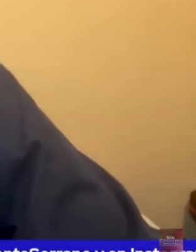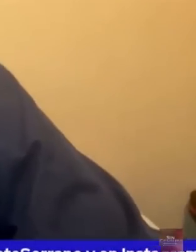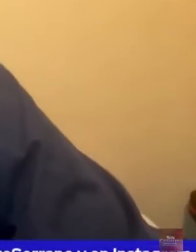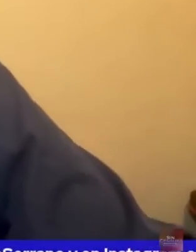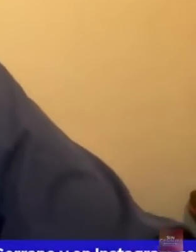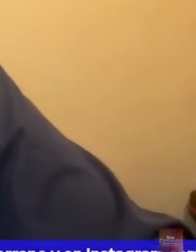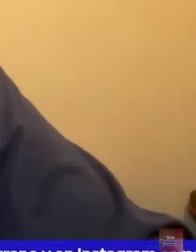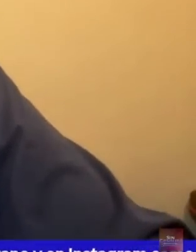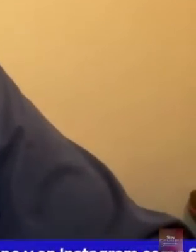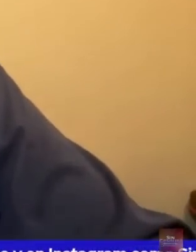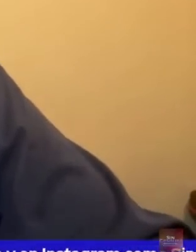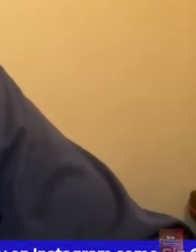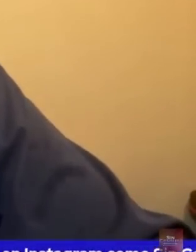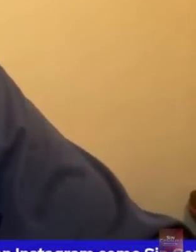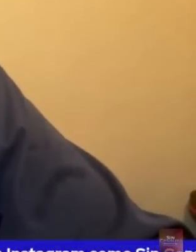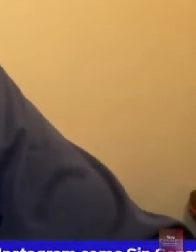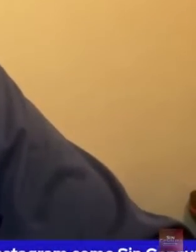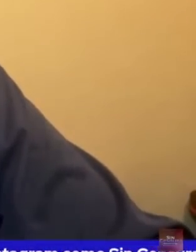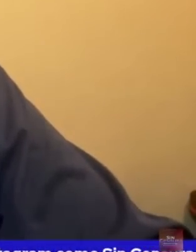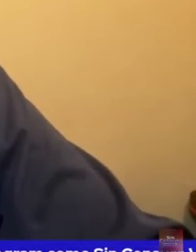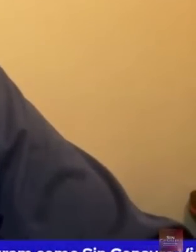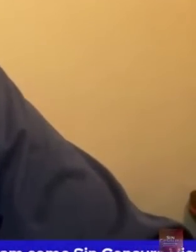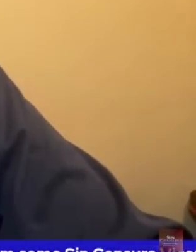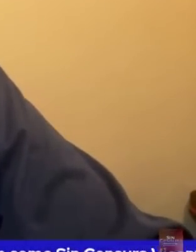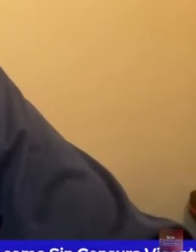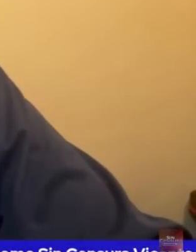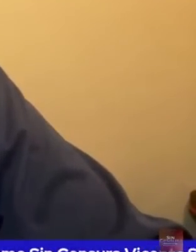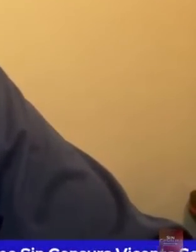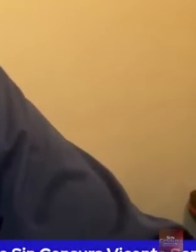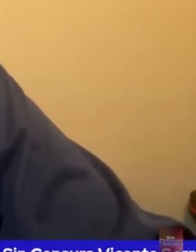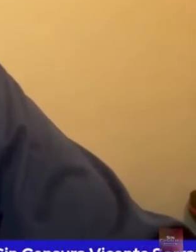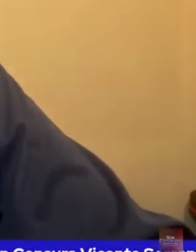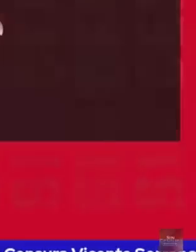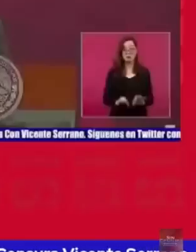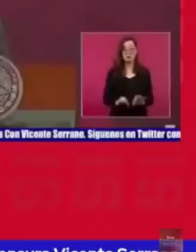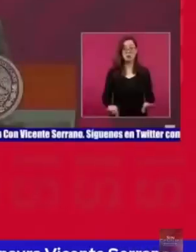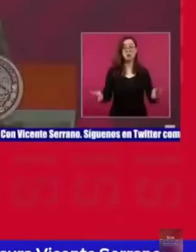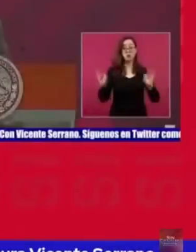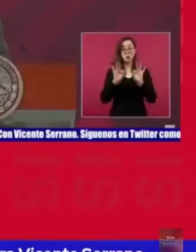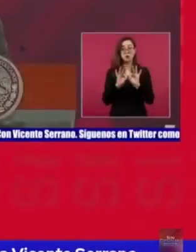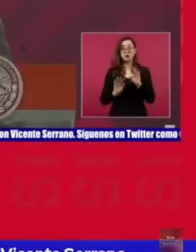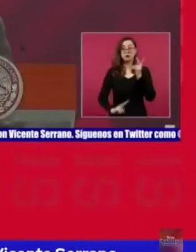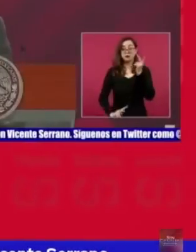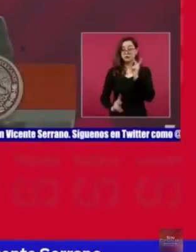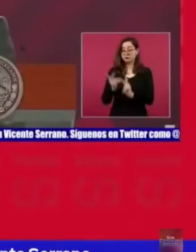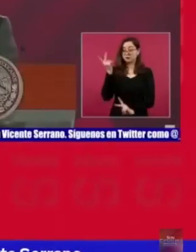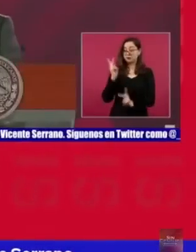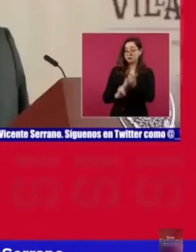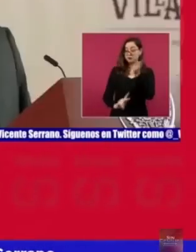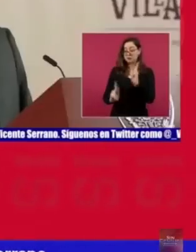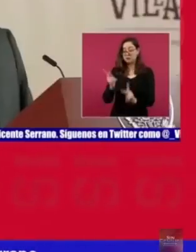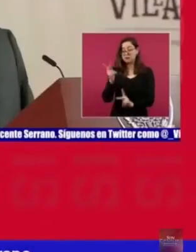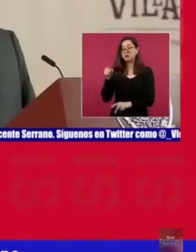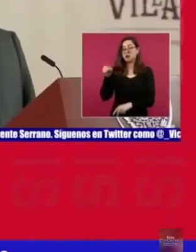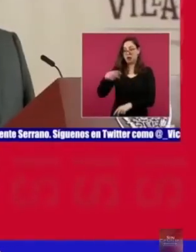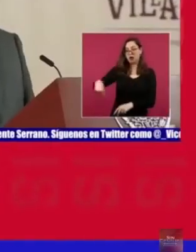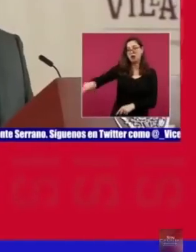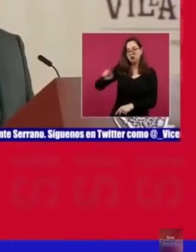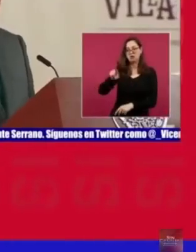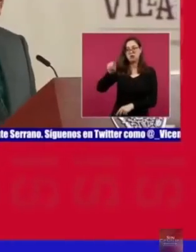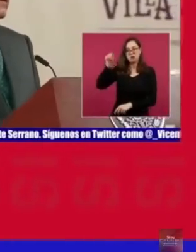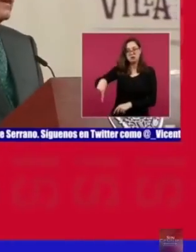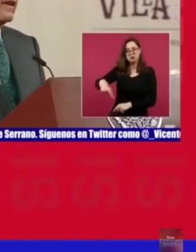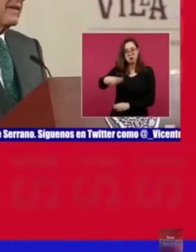El presidente Andrés Manuel López Obrador reta a Carlos Loret de Mola a explicar en la mañanera montaje sobre detención de Israel Vallarta